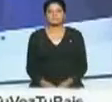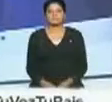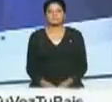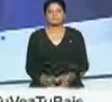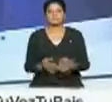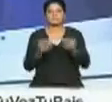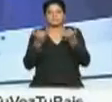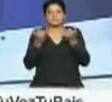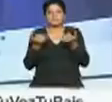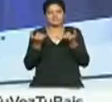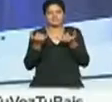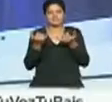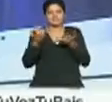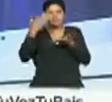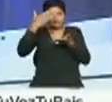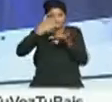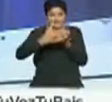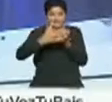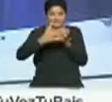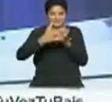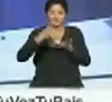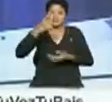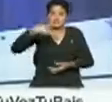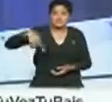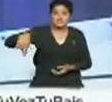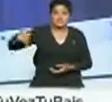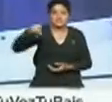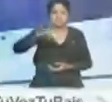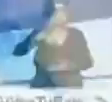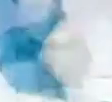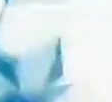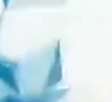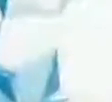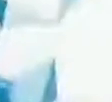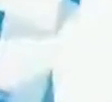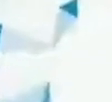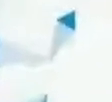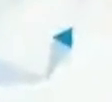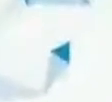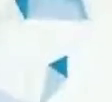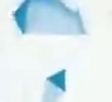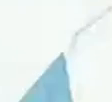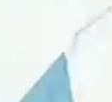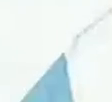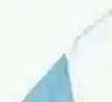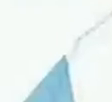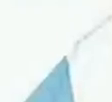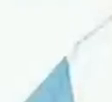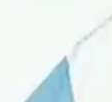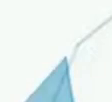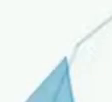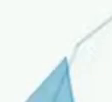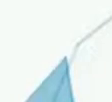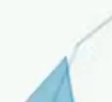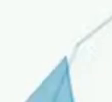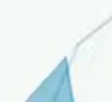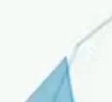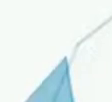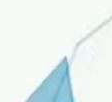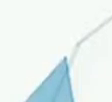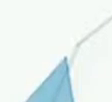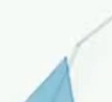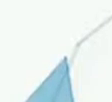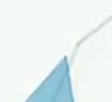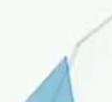un primer paréntesis, pero al volver tendremos más información para todos ustedes. Les contaremos que Ban Ecuador cuenta ya con